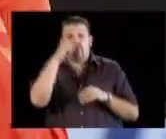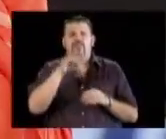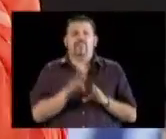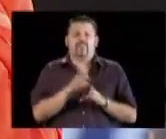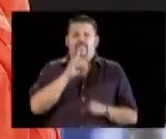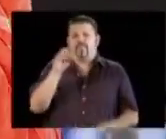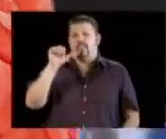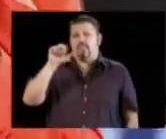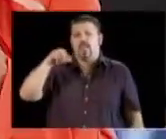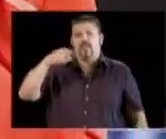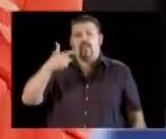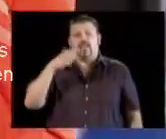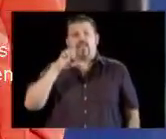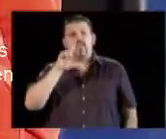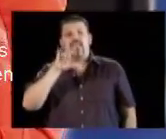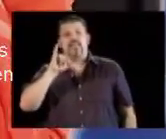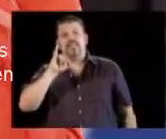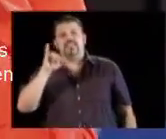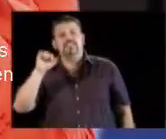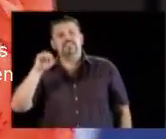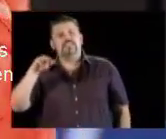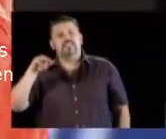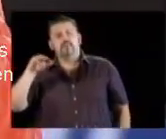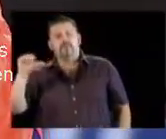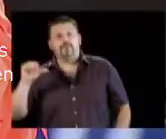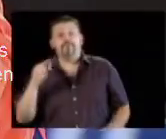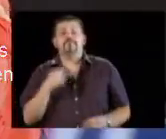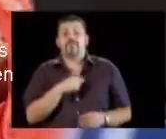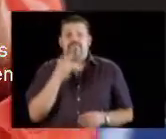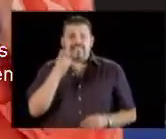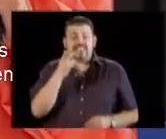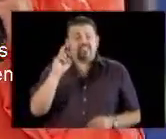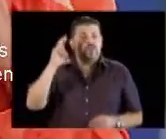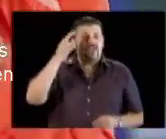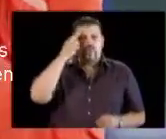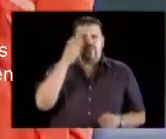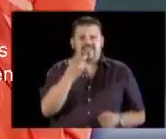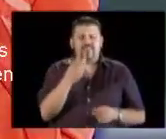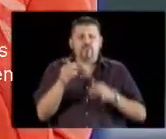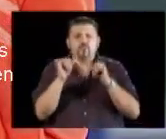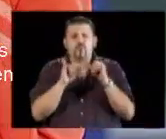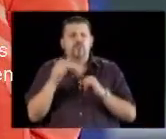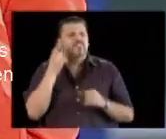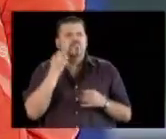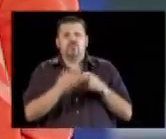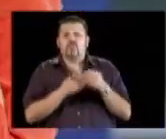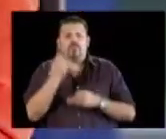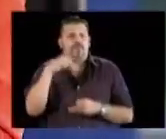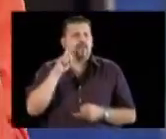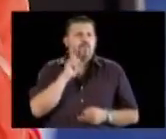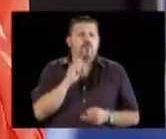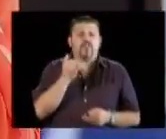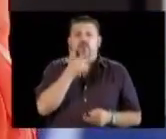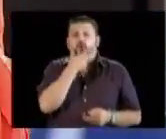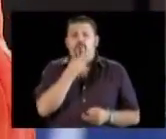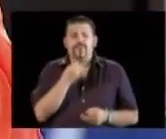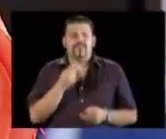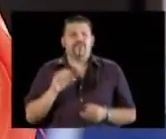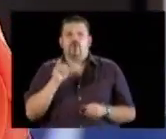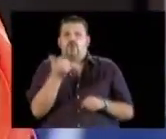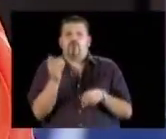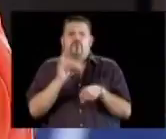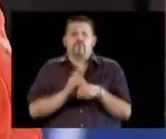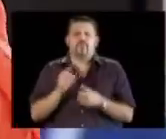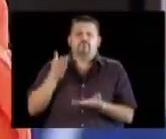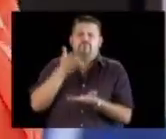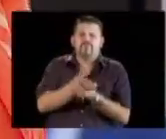utilizan para el cuerpo y para la cara. Recuerden que los productos de Angelísima son todos para hombres y para mujeres. El otro día se paraba por ahí